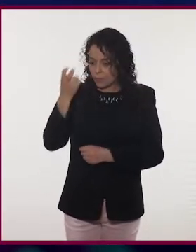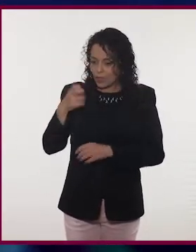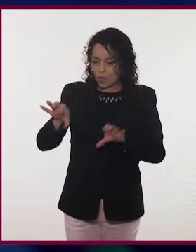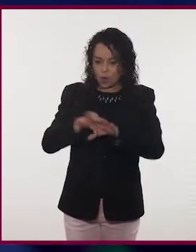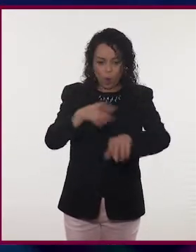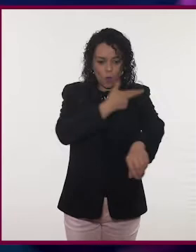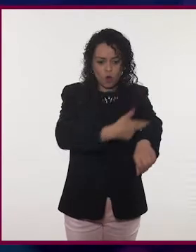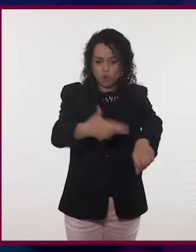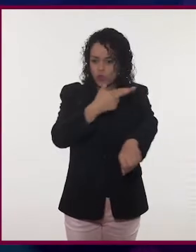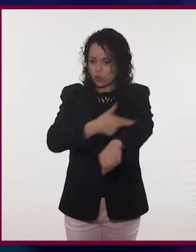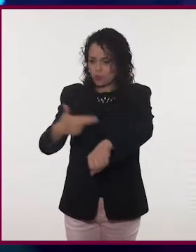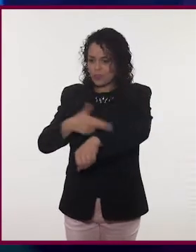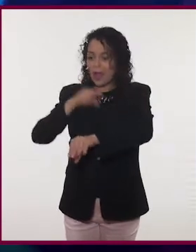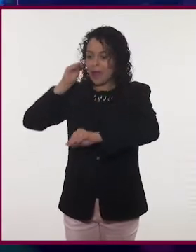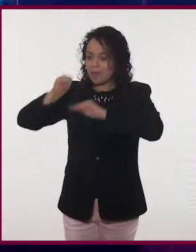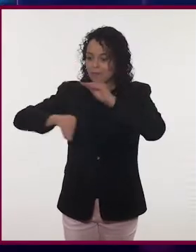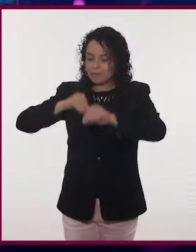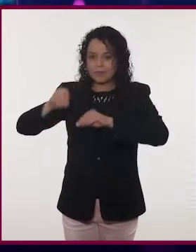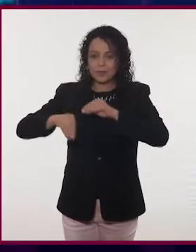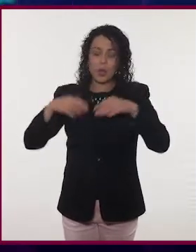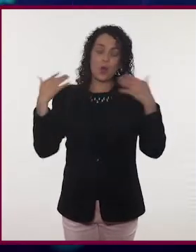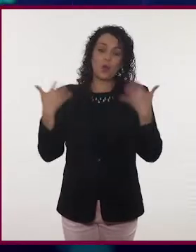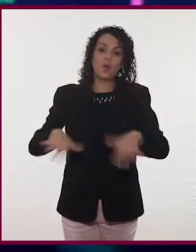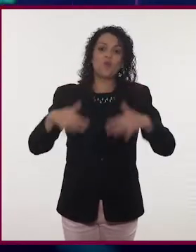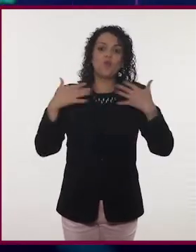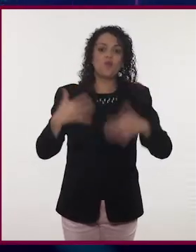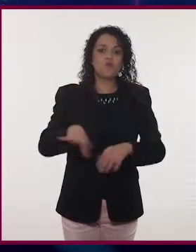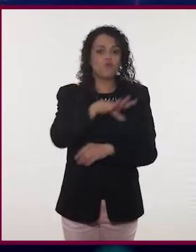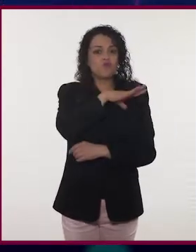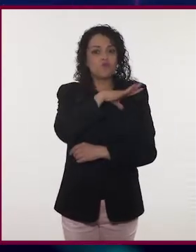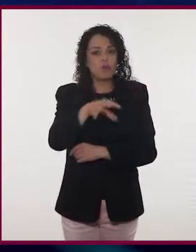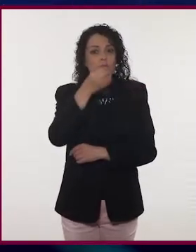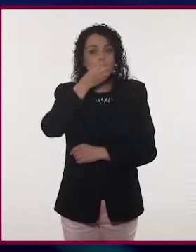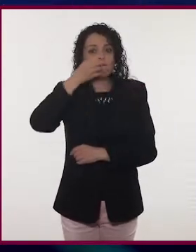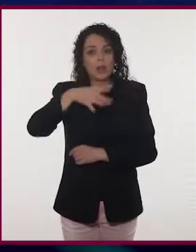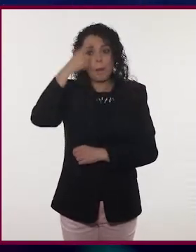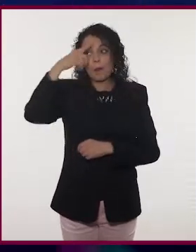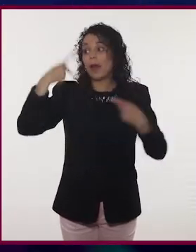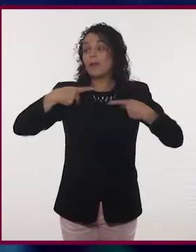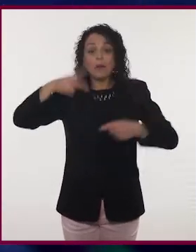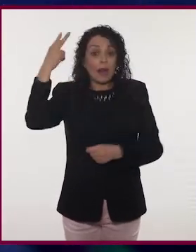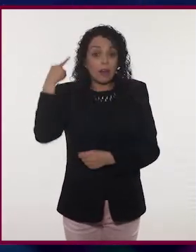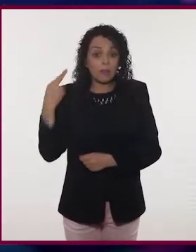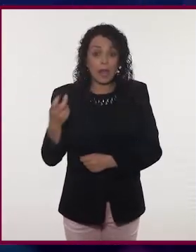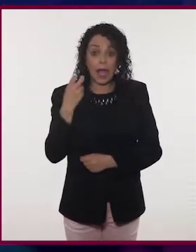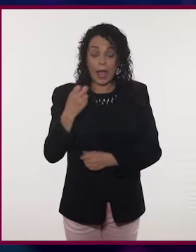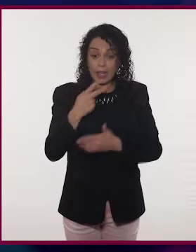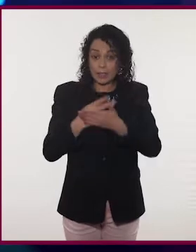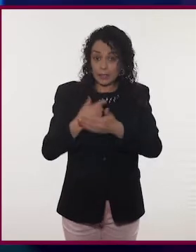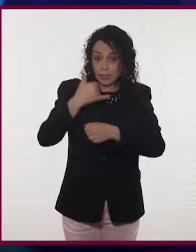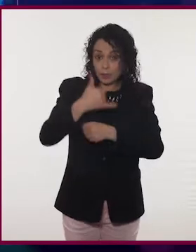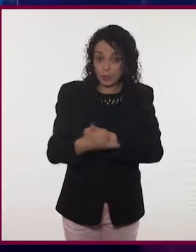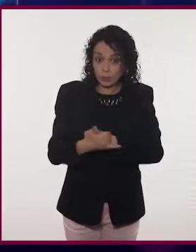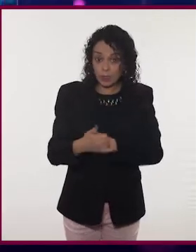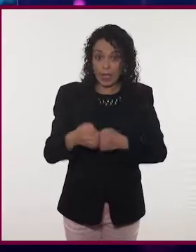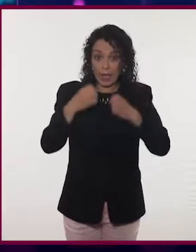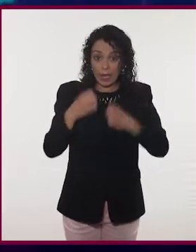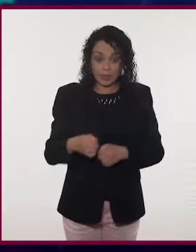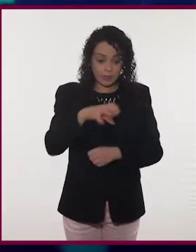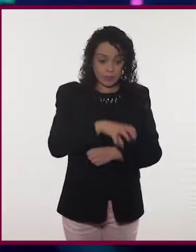rutas increíbles y fuera de serie para los viajeros. Y esos proyectos que están dentro de estas rutas, pues